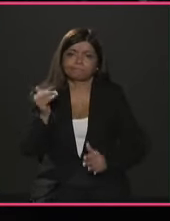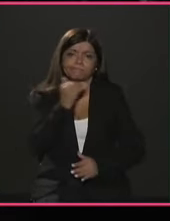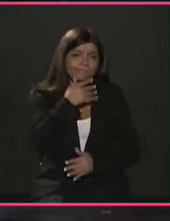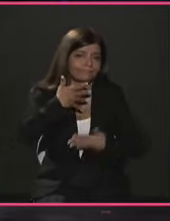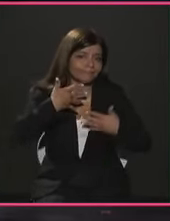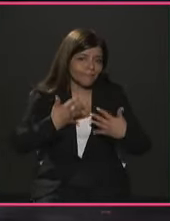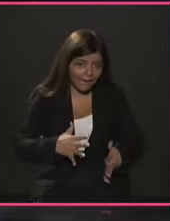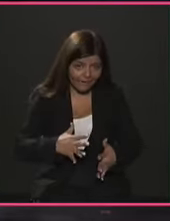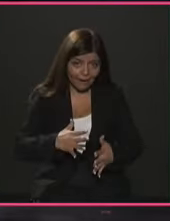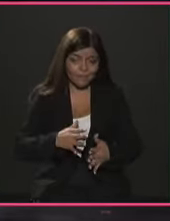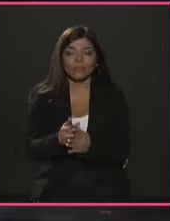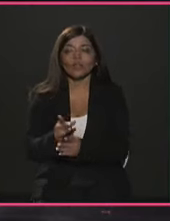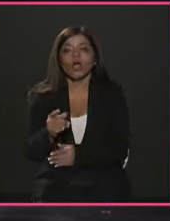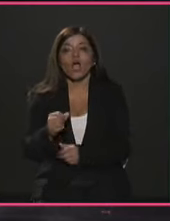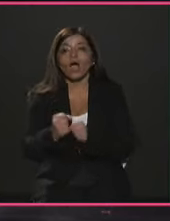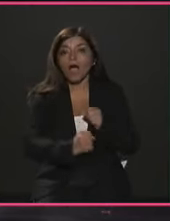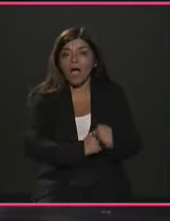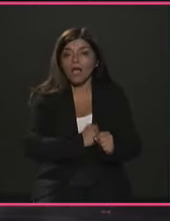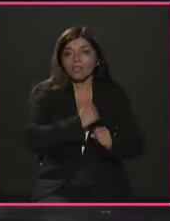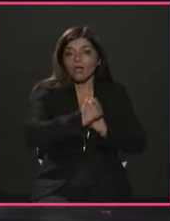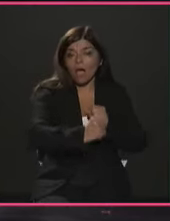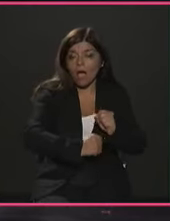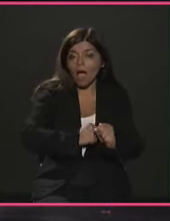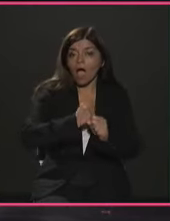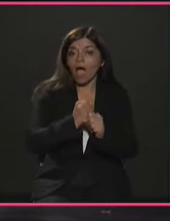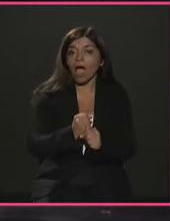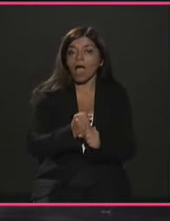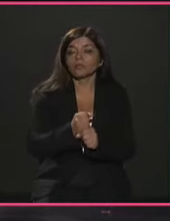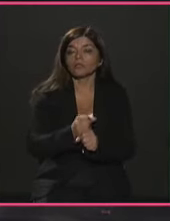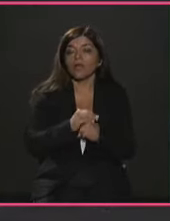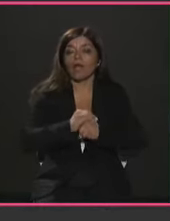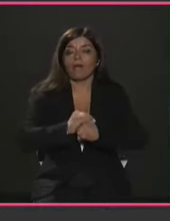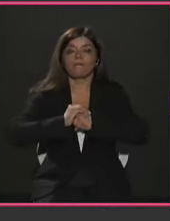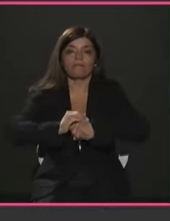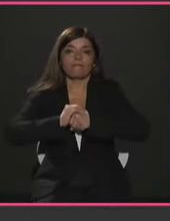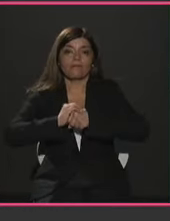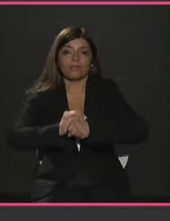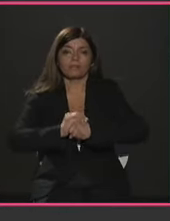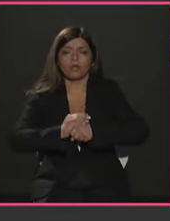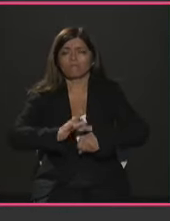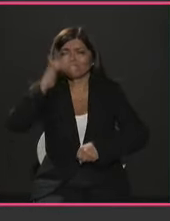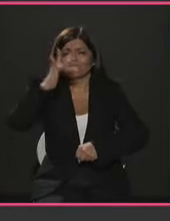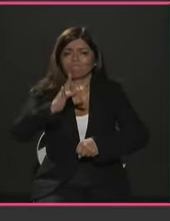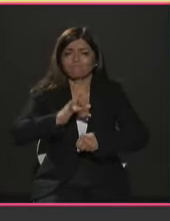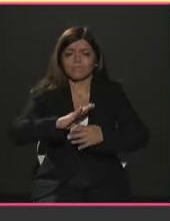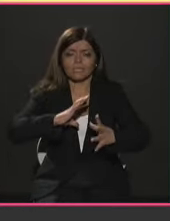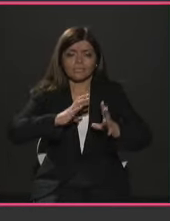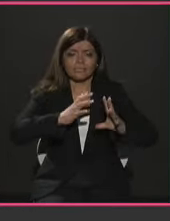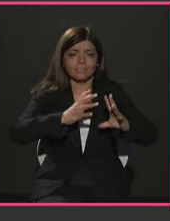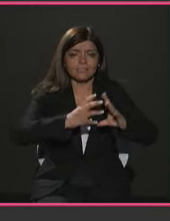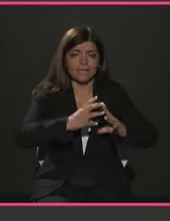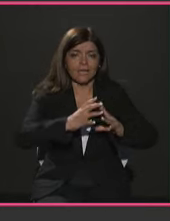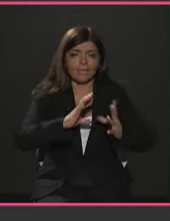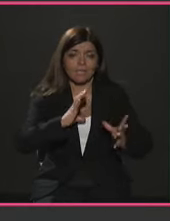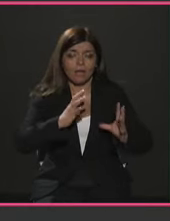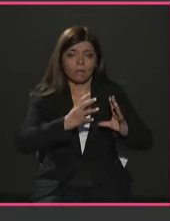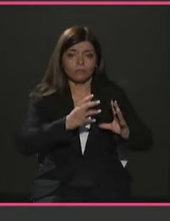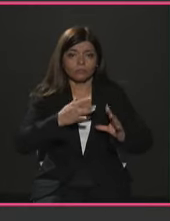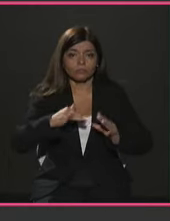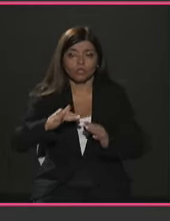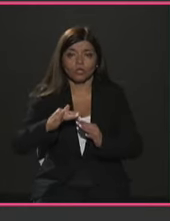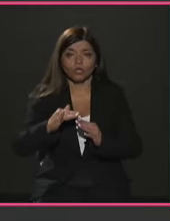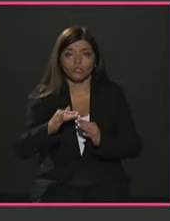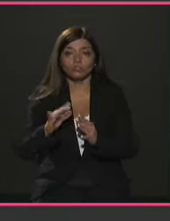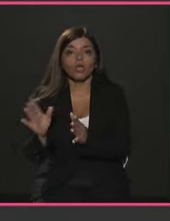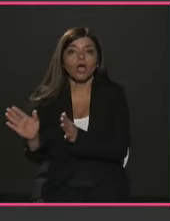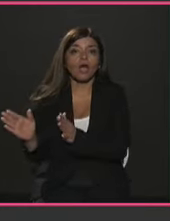significativamente cada año se anuncia como el año más caliente e en el